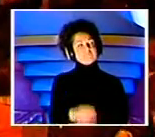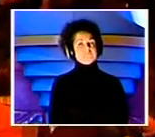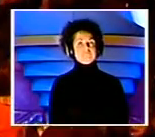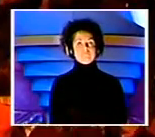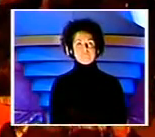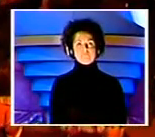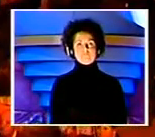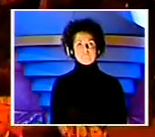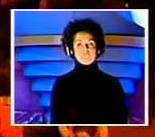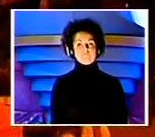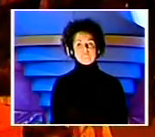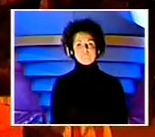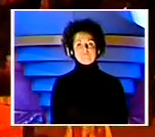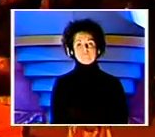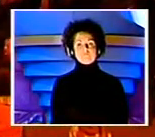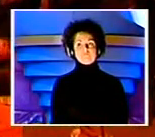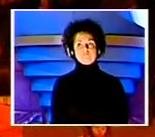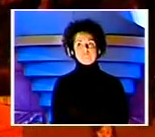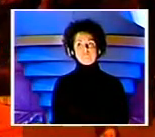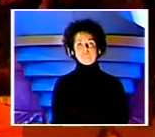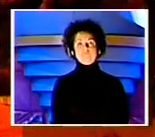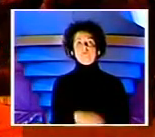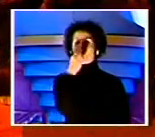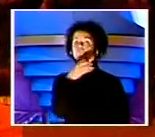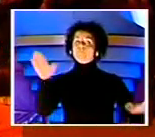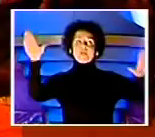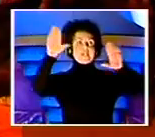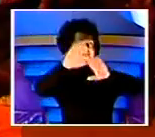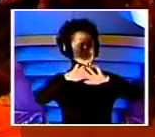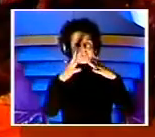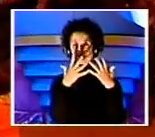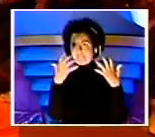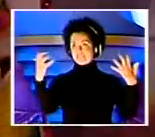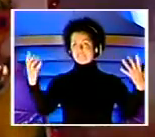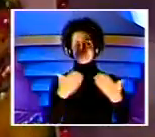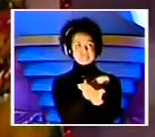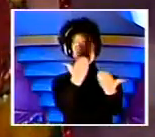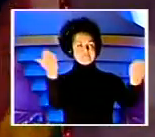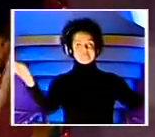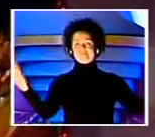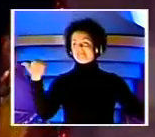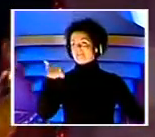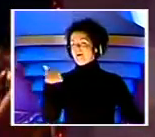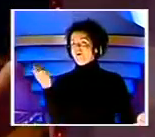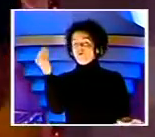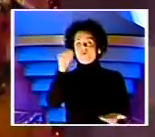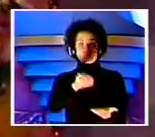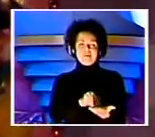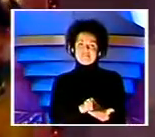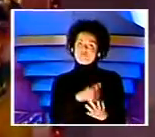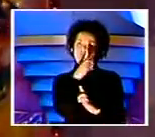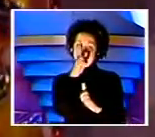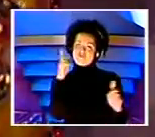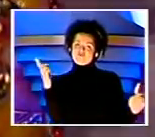quién. Saraida Perdomo, que es su directora, noches, está buscando Santa el tono, Catalina. Ya la escuchamos. Ya estamos de nuevo aquí, un año